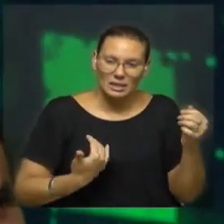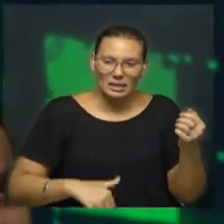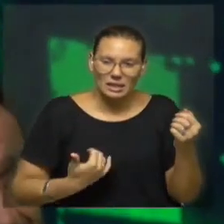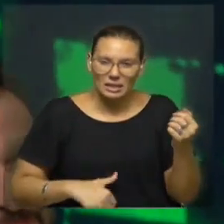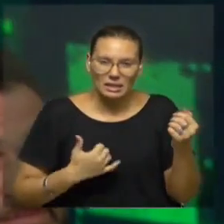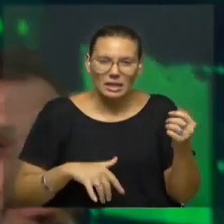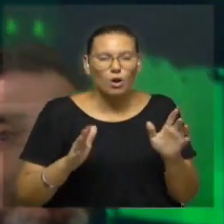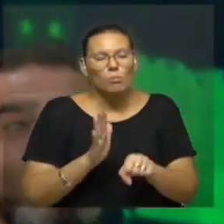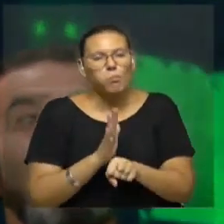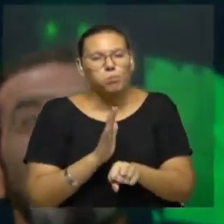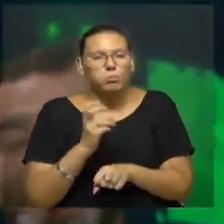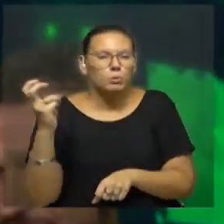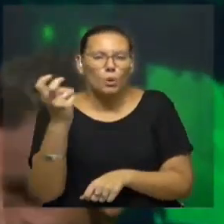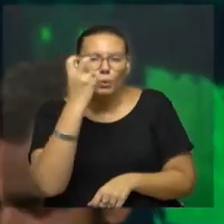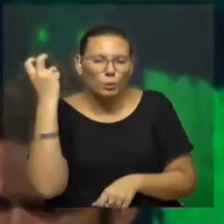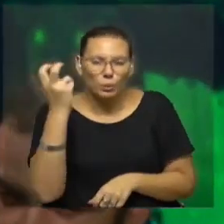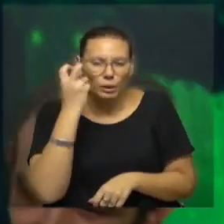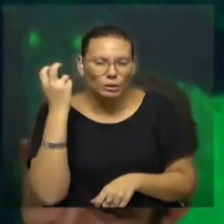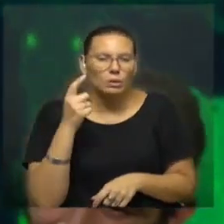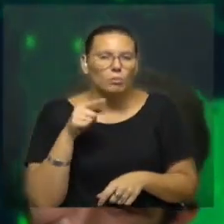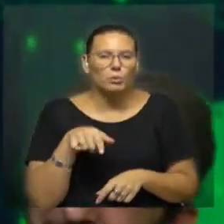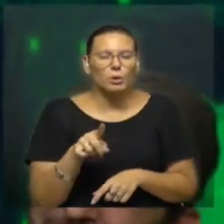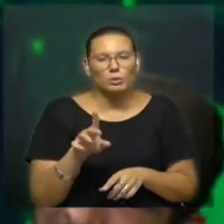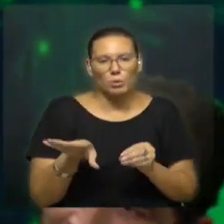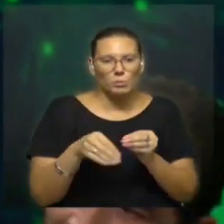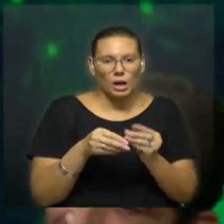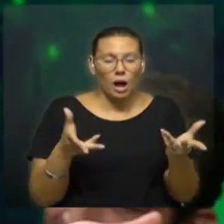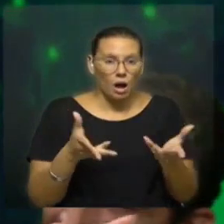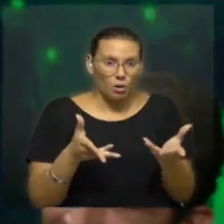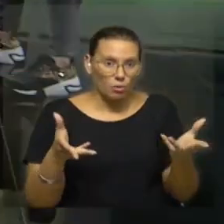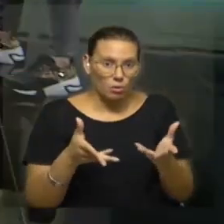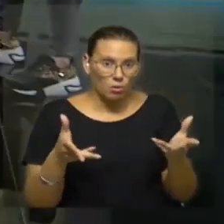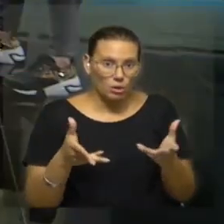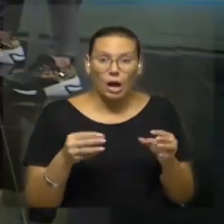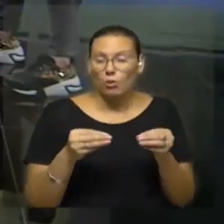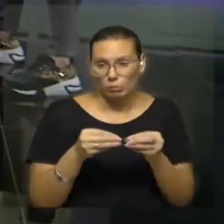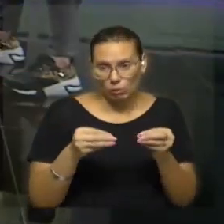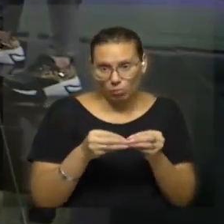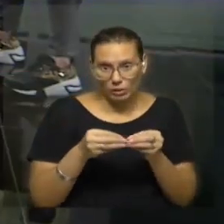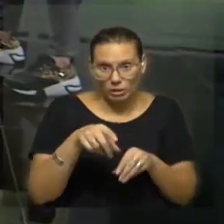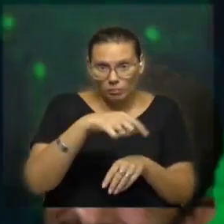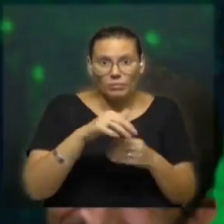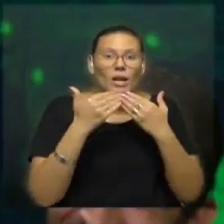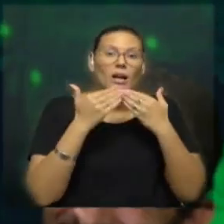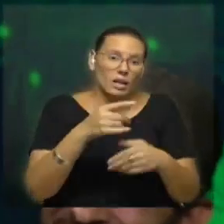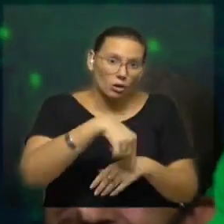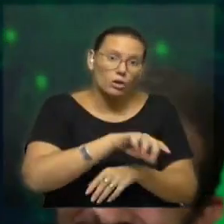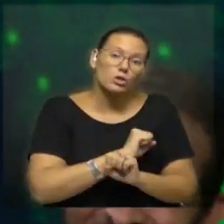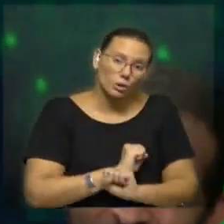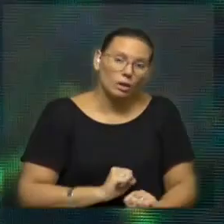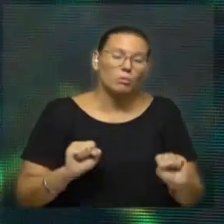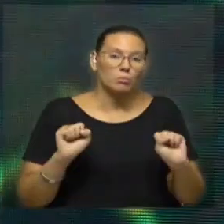como el zumbido del viento ahí en el desierto. Bueno, pero eso es un bonus track. Ahora está la versión con mis compañeros. Ellos le agradezco a ellos que me